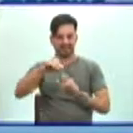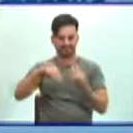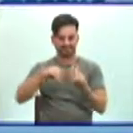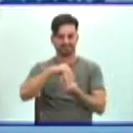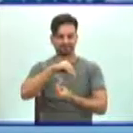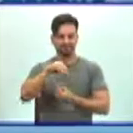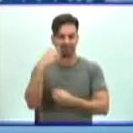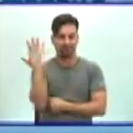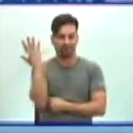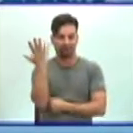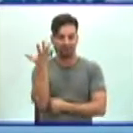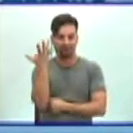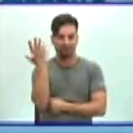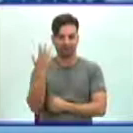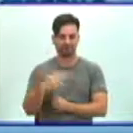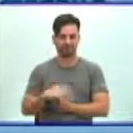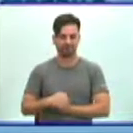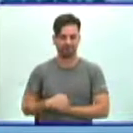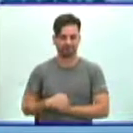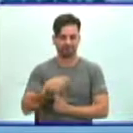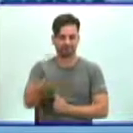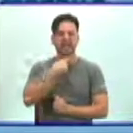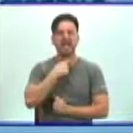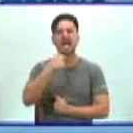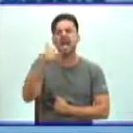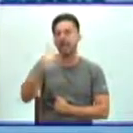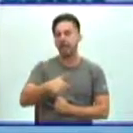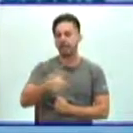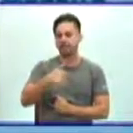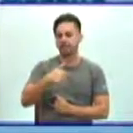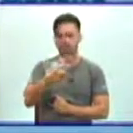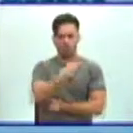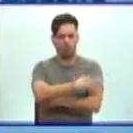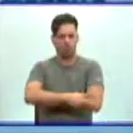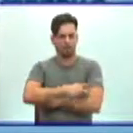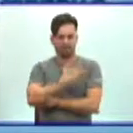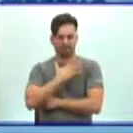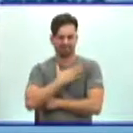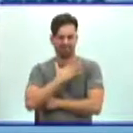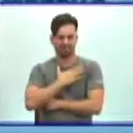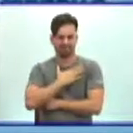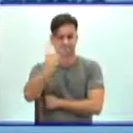país, porque constituye un elemento que debemos aprender y estudiar.